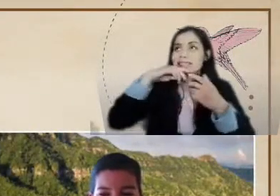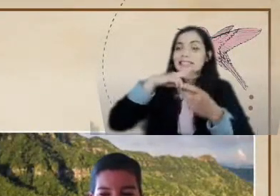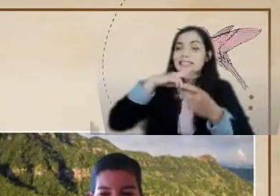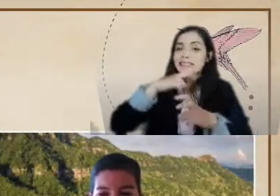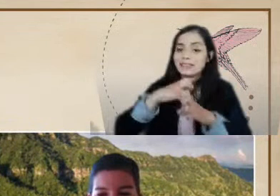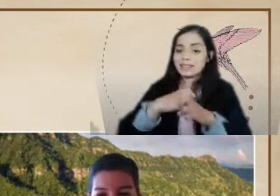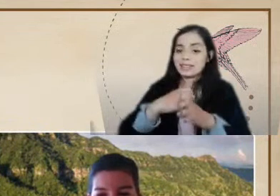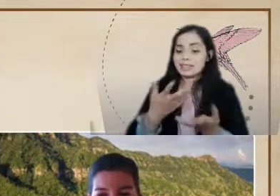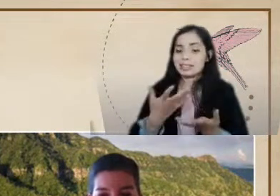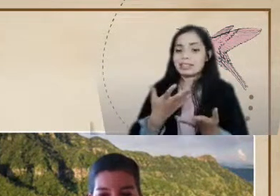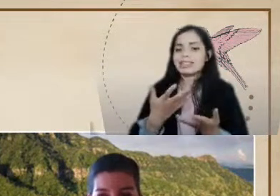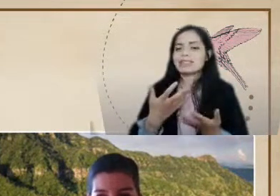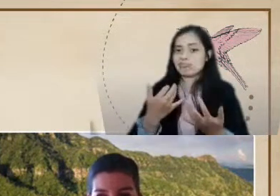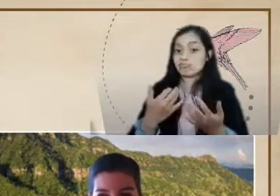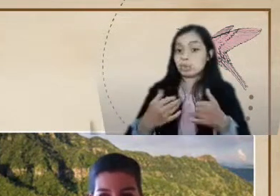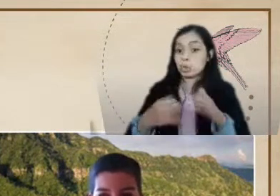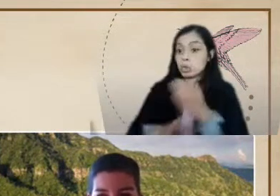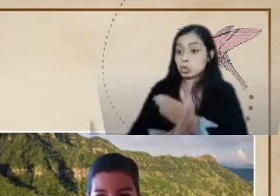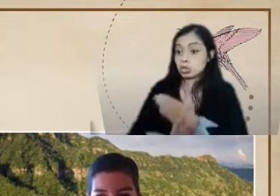Gracias.